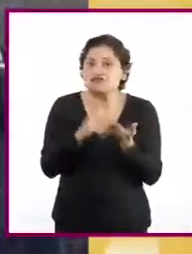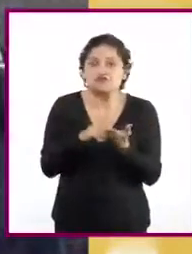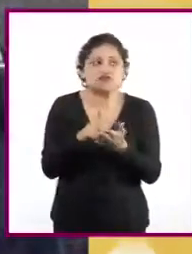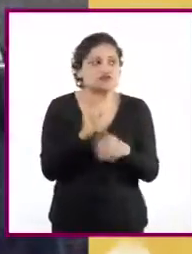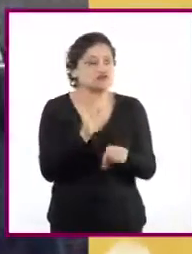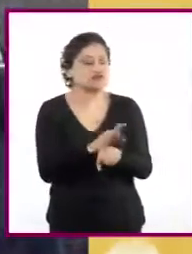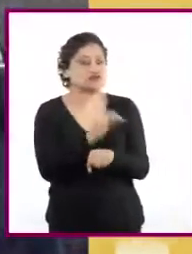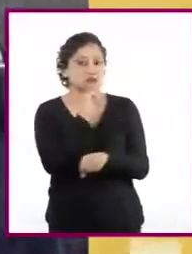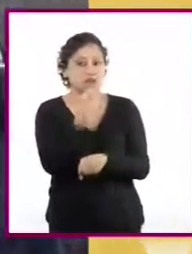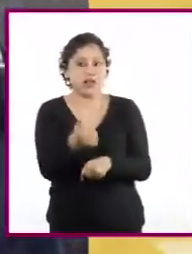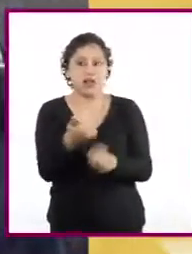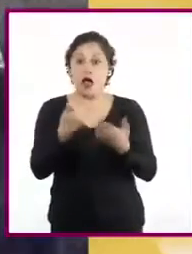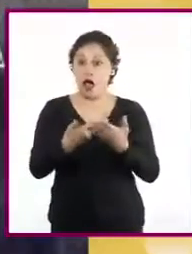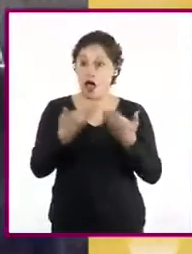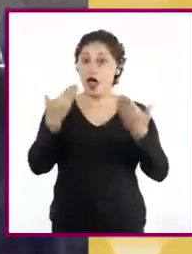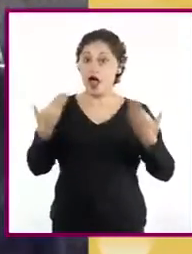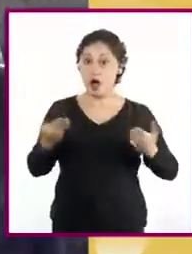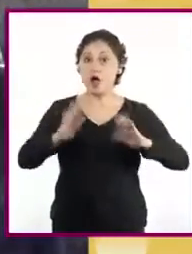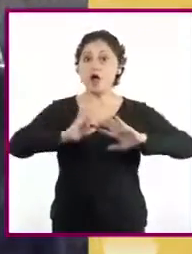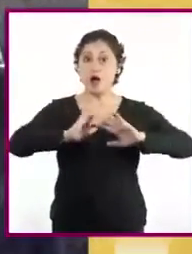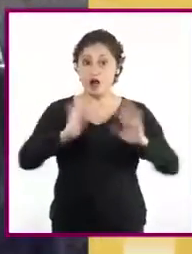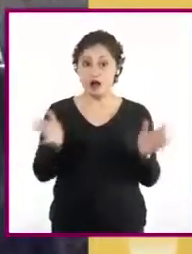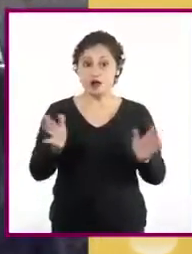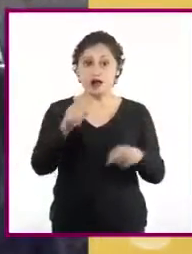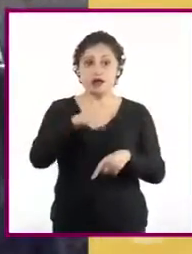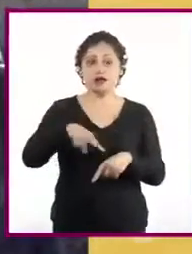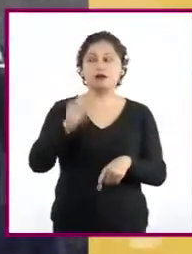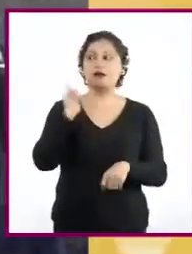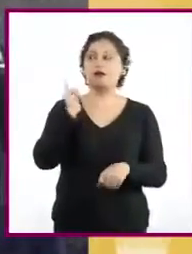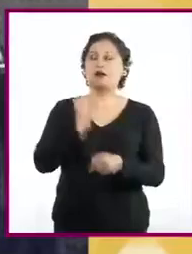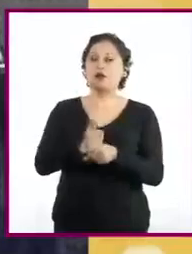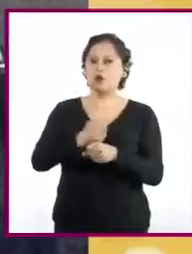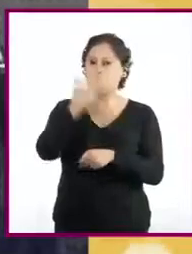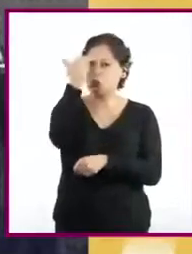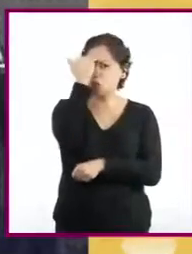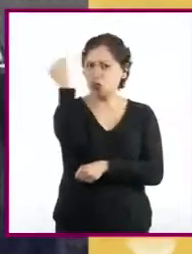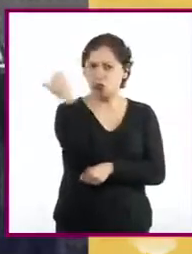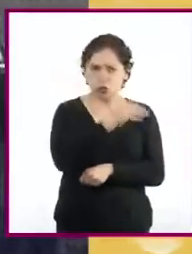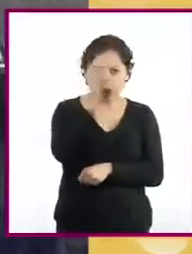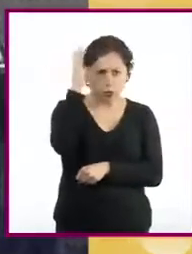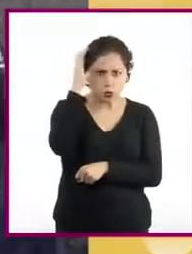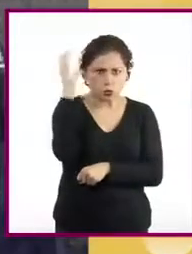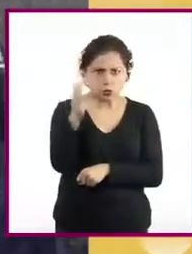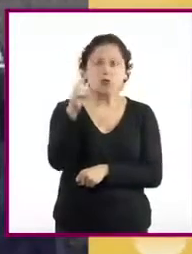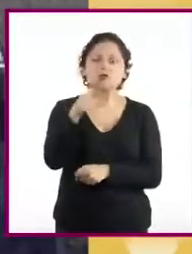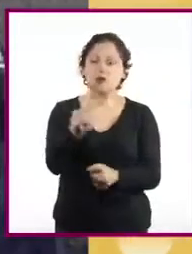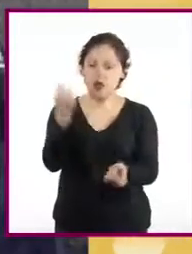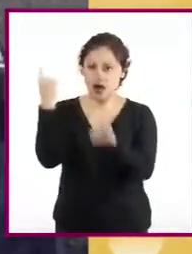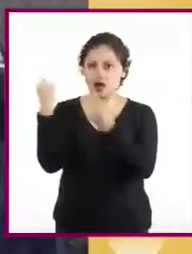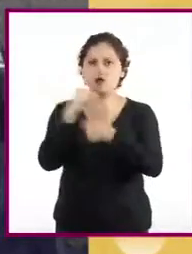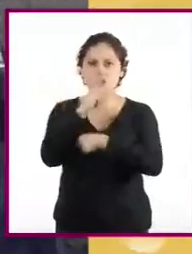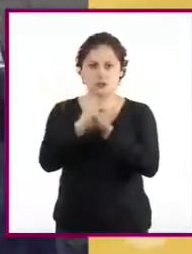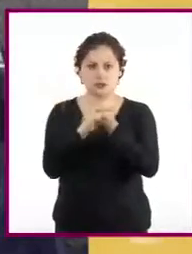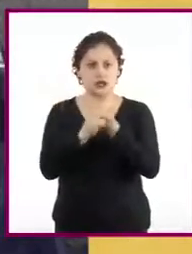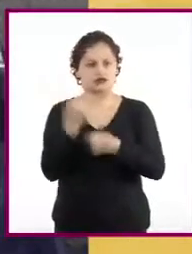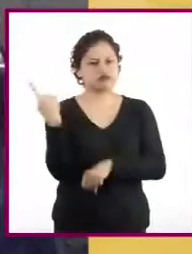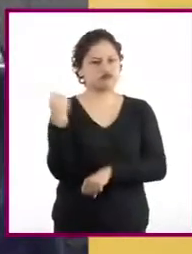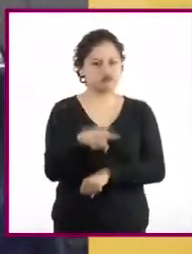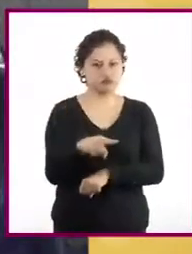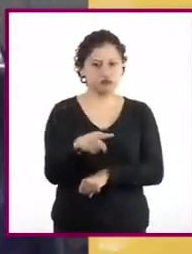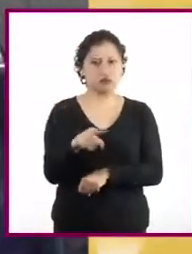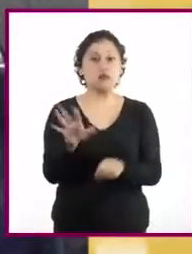alguno. Hoy en día, semejantes estados de barbarie aún se viven bajo algunas dictaduras. Y cuando el equilibrio de la justicia se